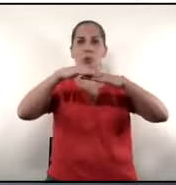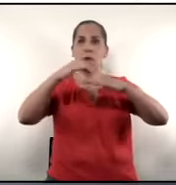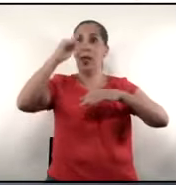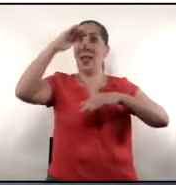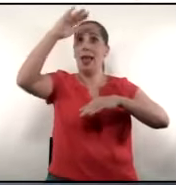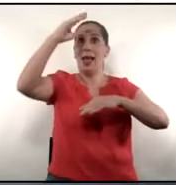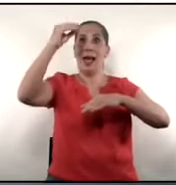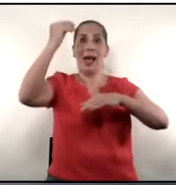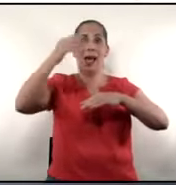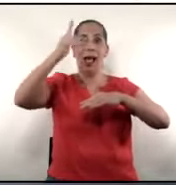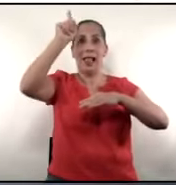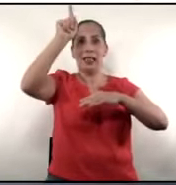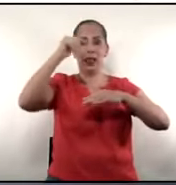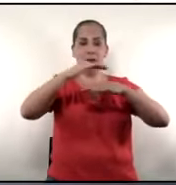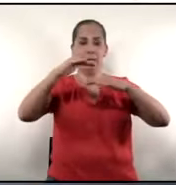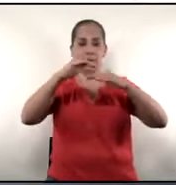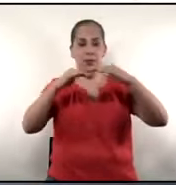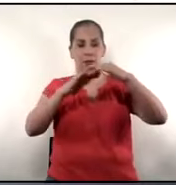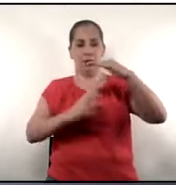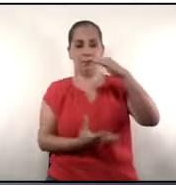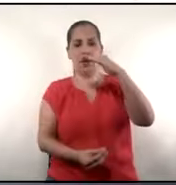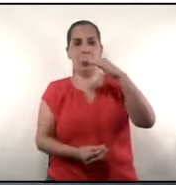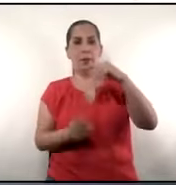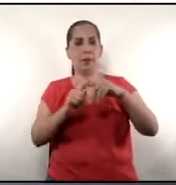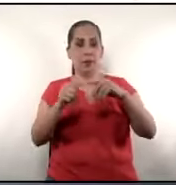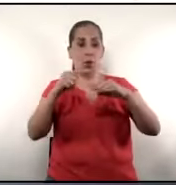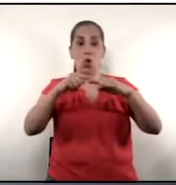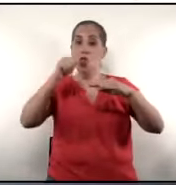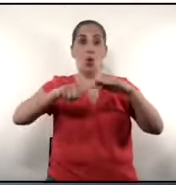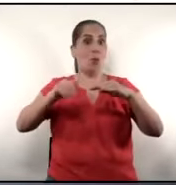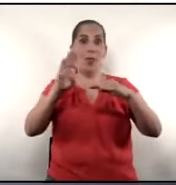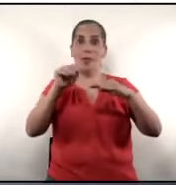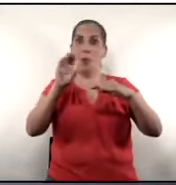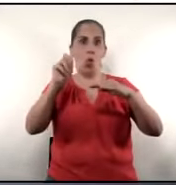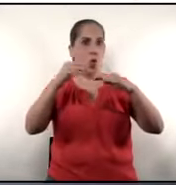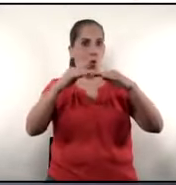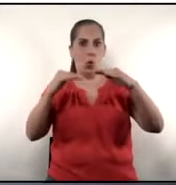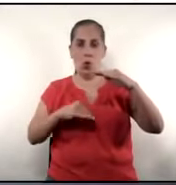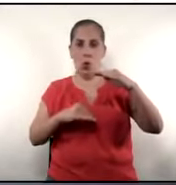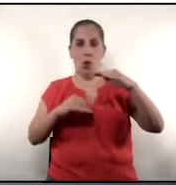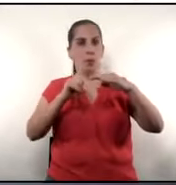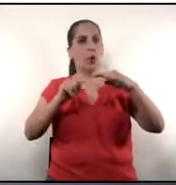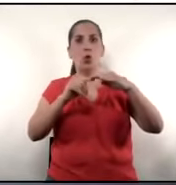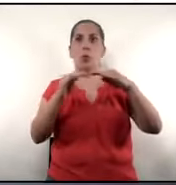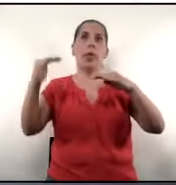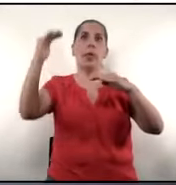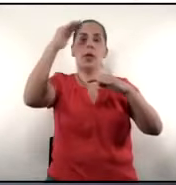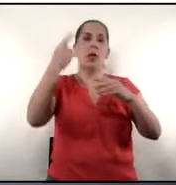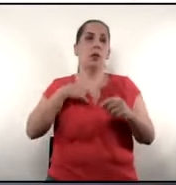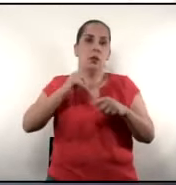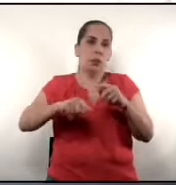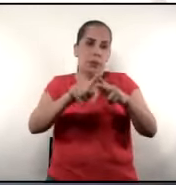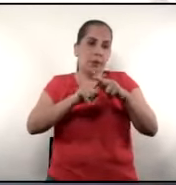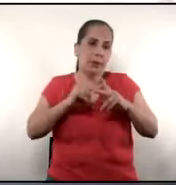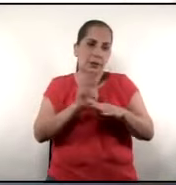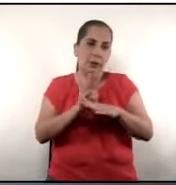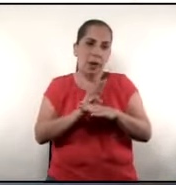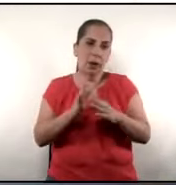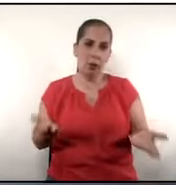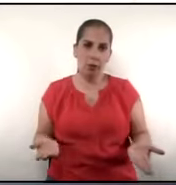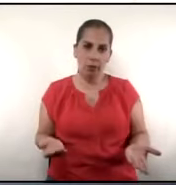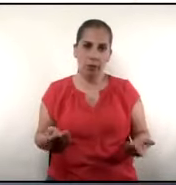bono, pero también tiene mucho problema a lograr un crédito con los bancos. ¿Qué hacer, don Eli? Porque obviamente se buscan